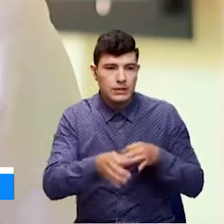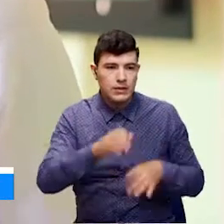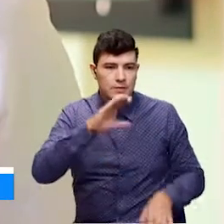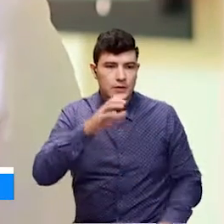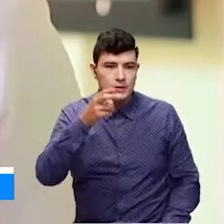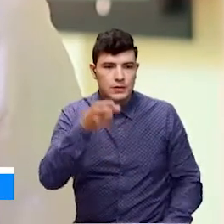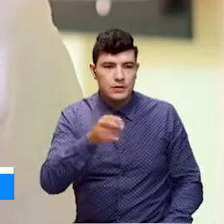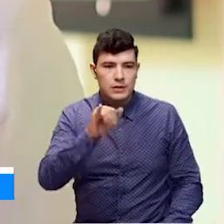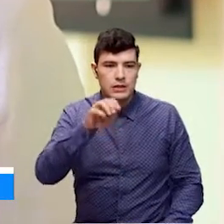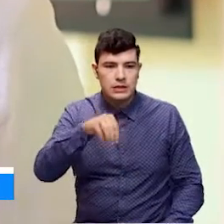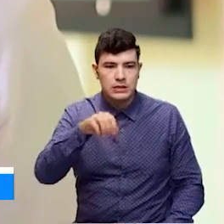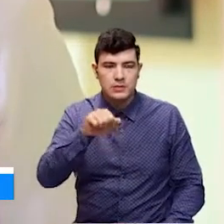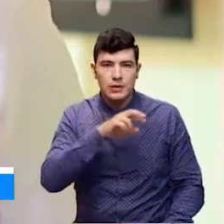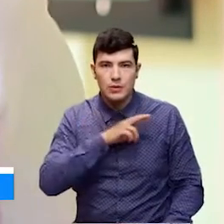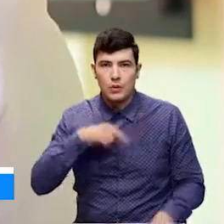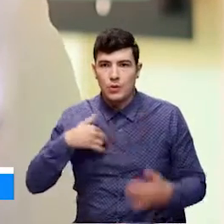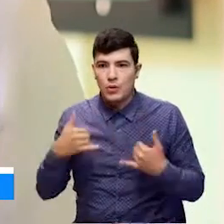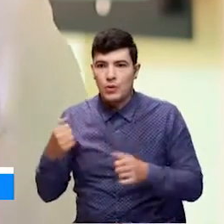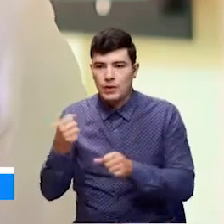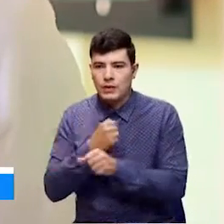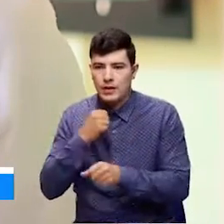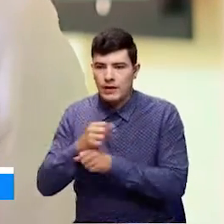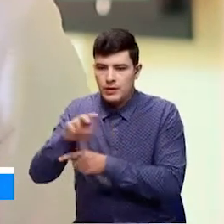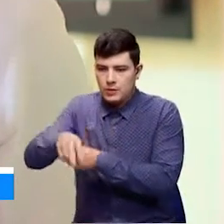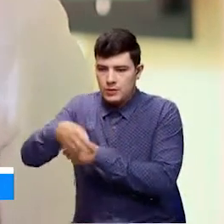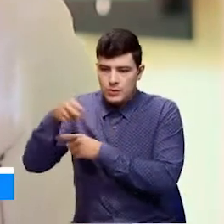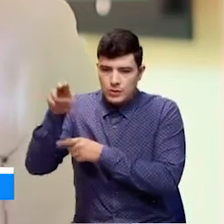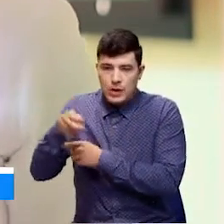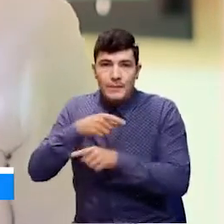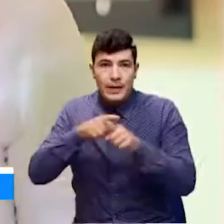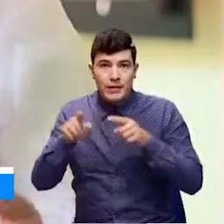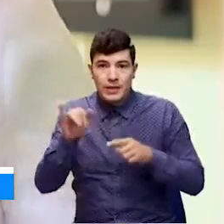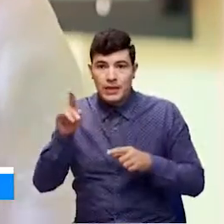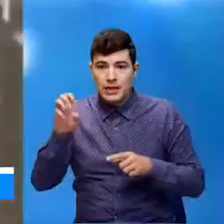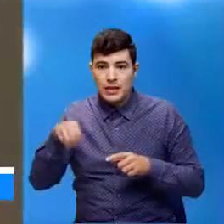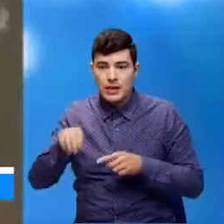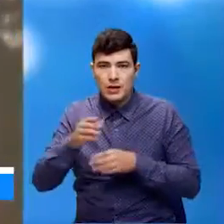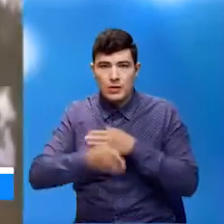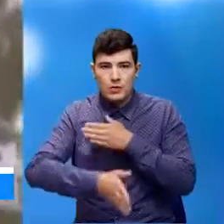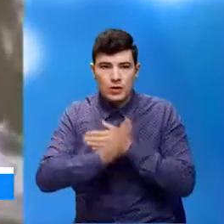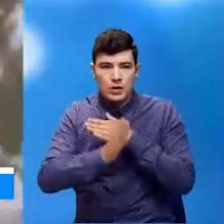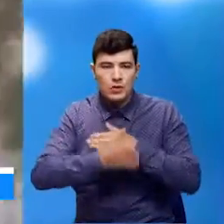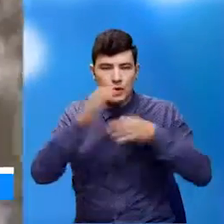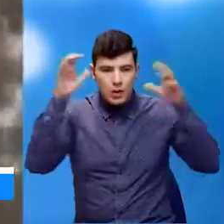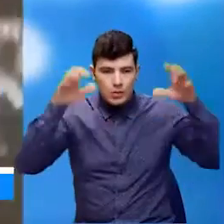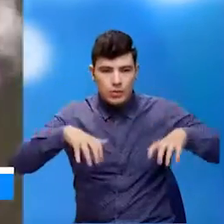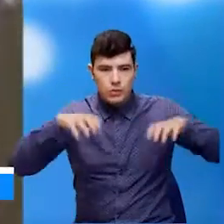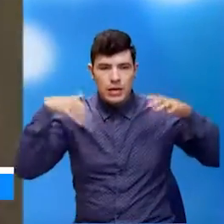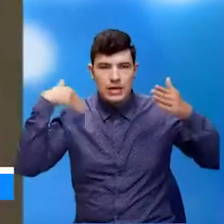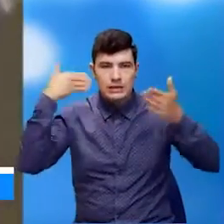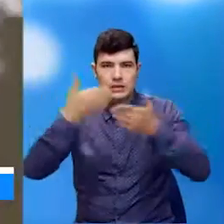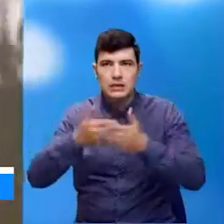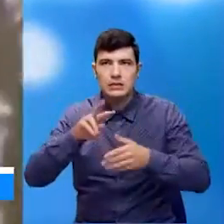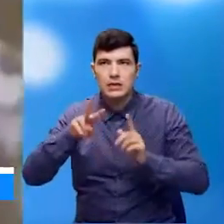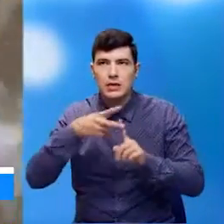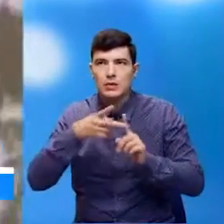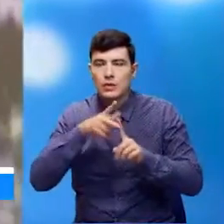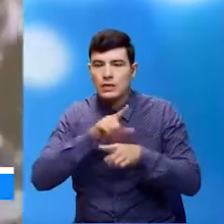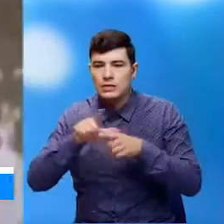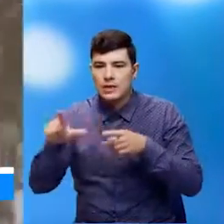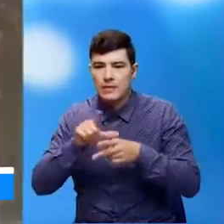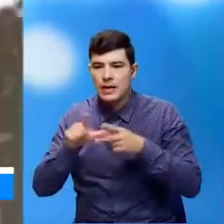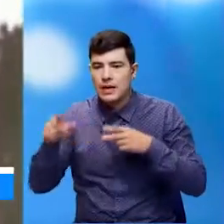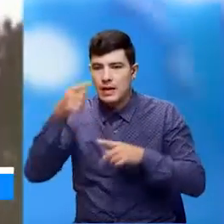hoy estamos trabajando rehabilitando las vías pero de acuerdo a la idea continuará lloviendo hasta la segunda semana del mes de junio otros sectores que presentan